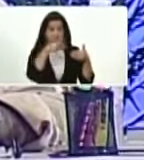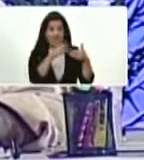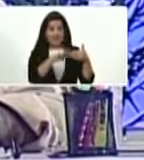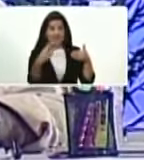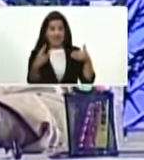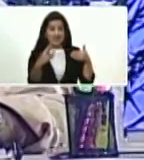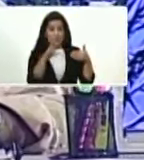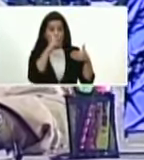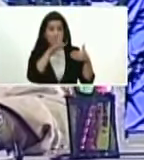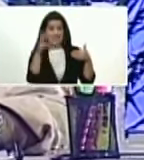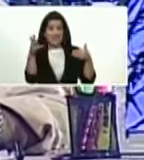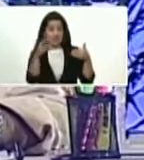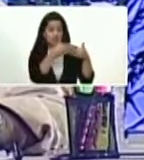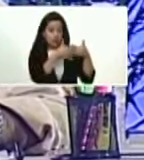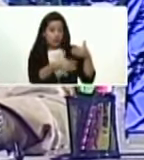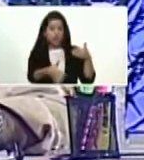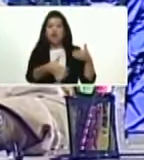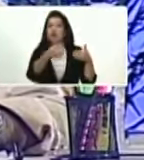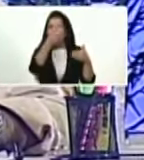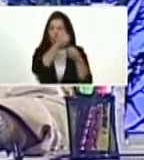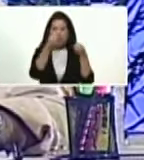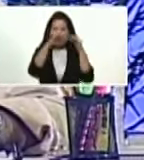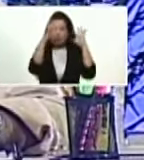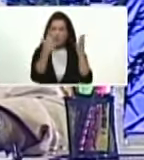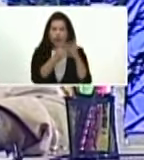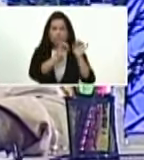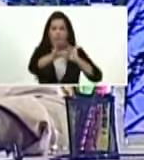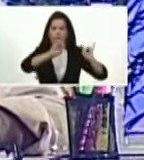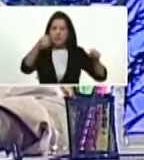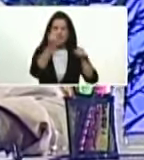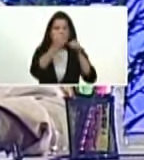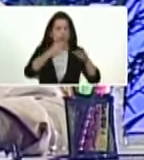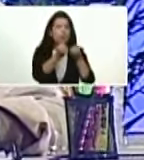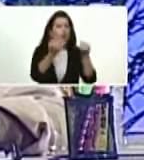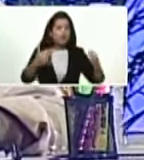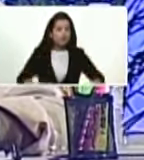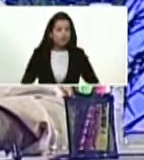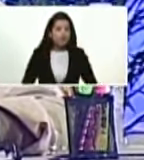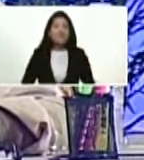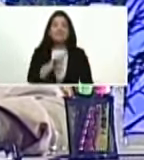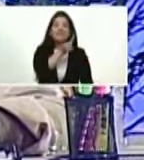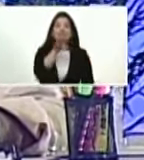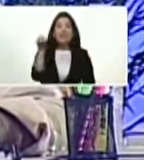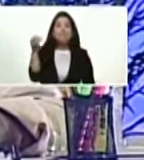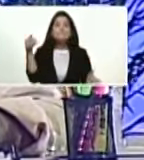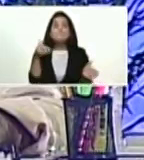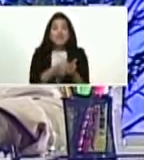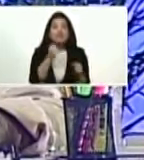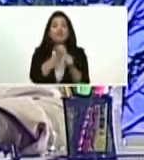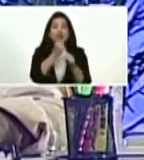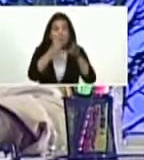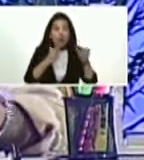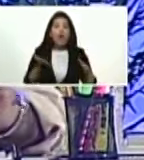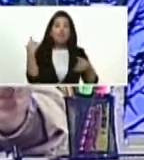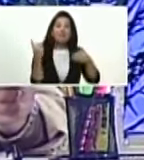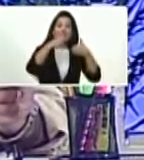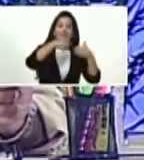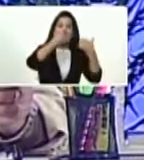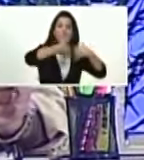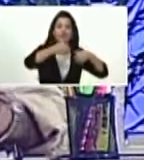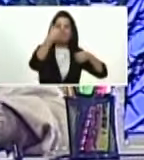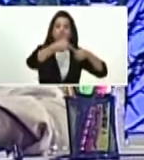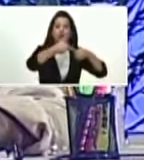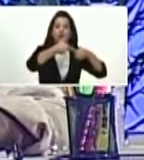100.000 trabajadores de la industria petrolera producto de la caída de los precios petroleros. Lo primero que hacen es despedir a